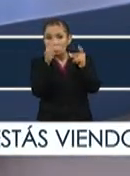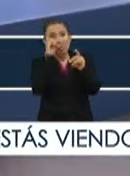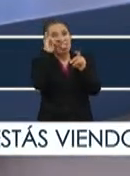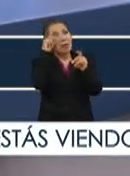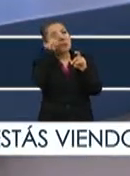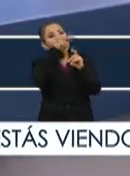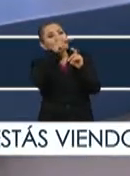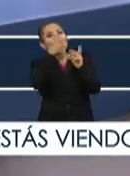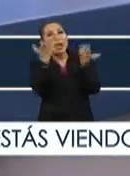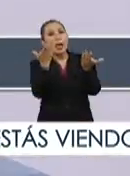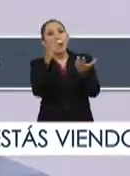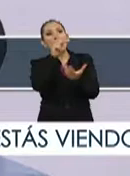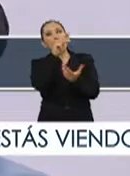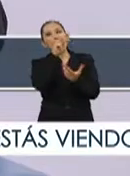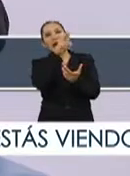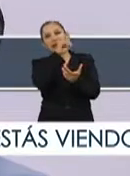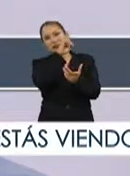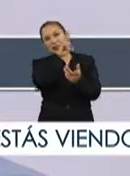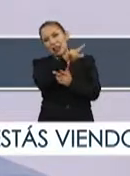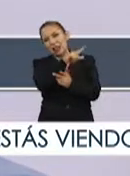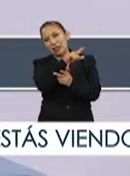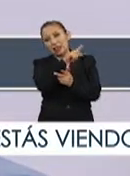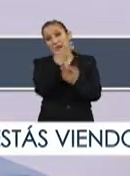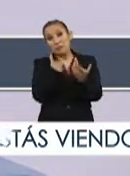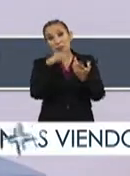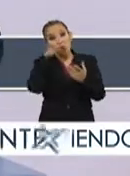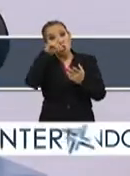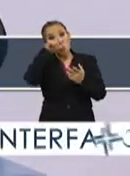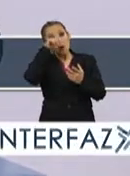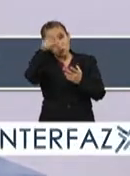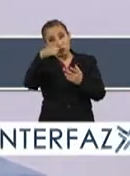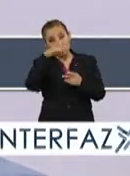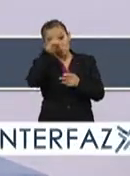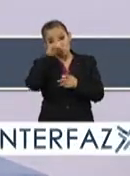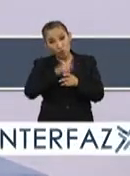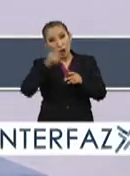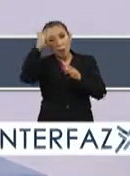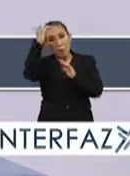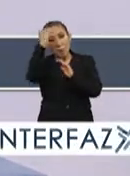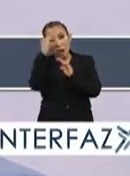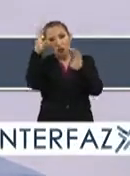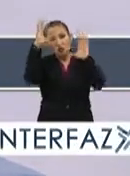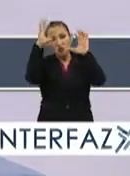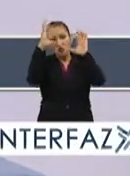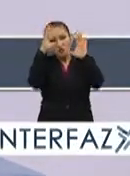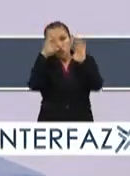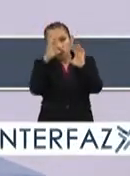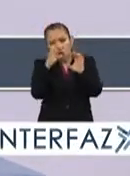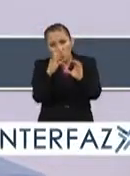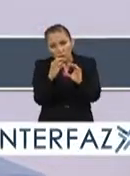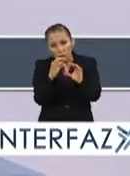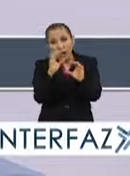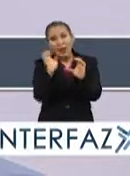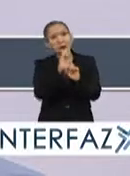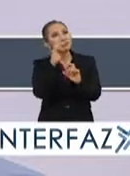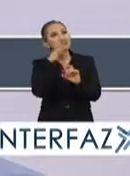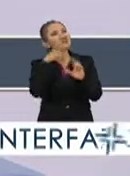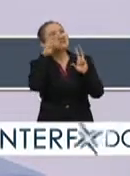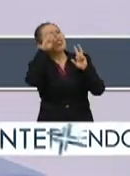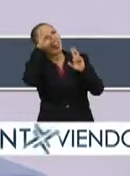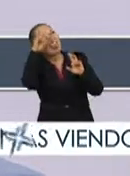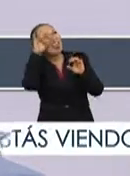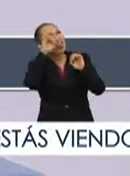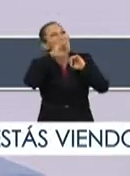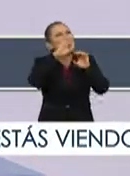porque son parciales. Entonces nada más la luminosidad de la luna baja un poquito. Y entonces pues no son